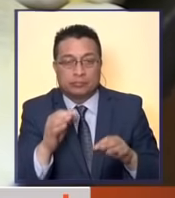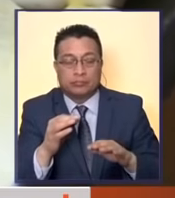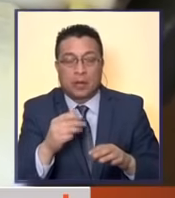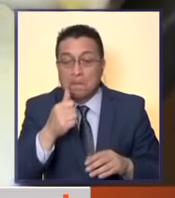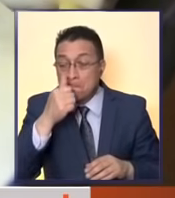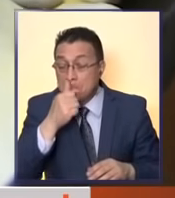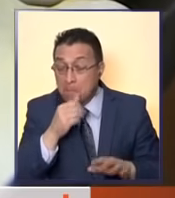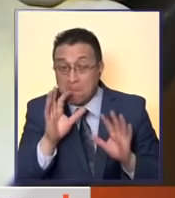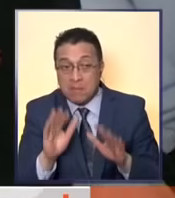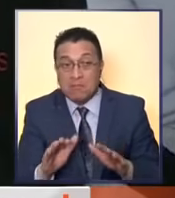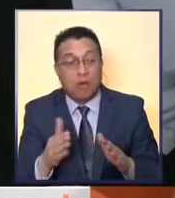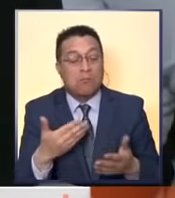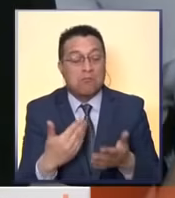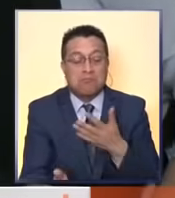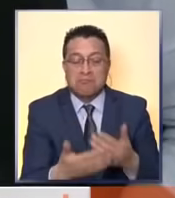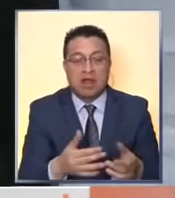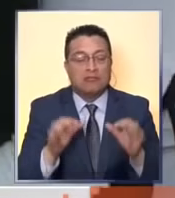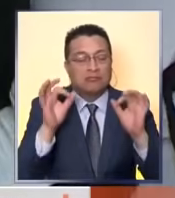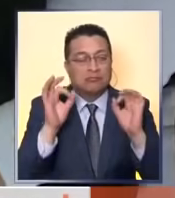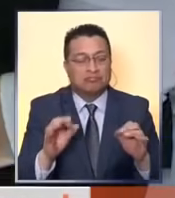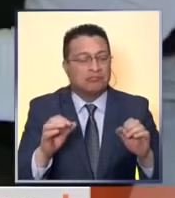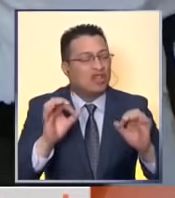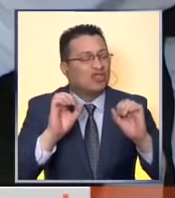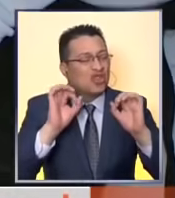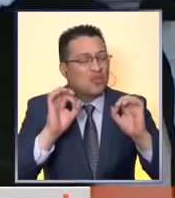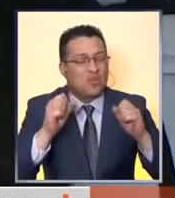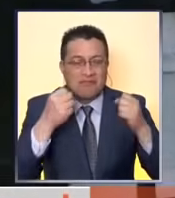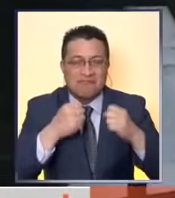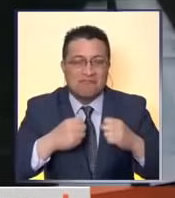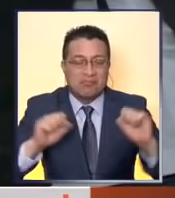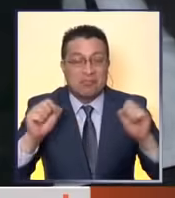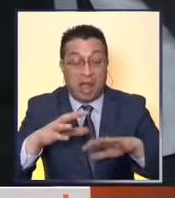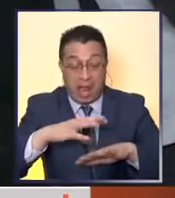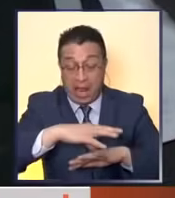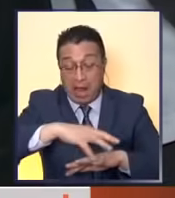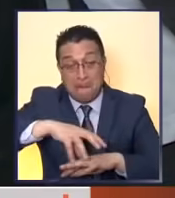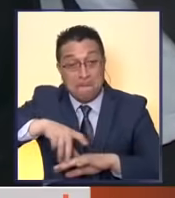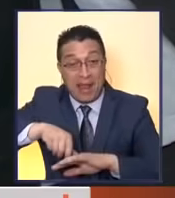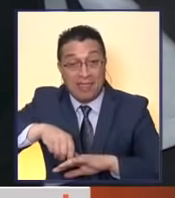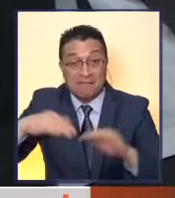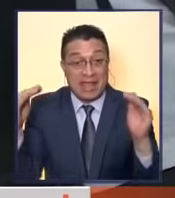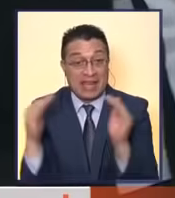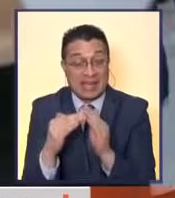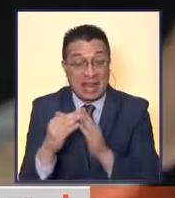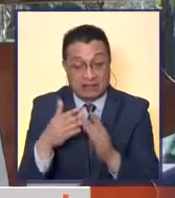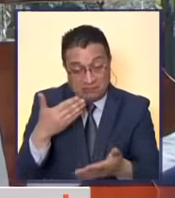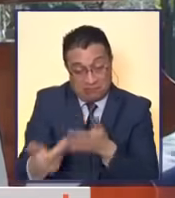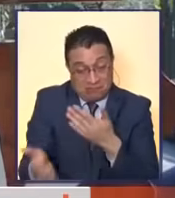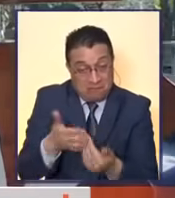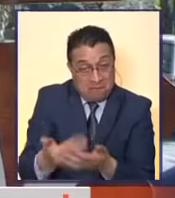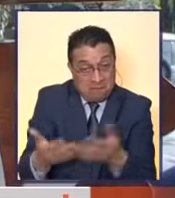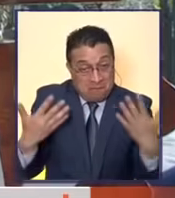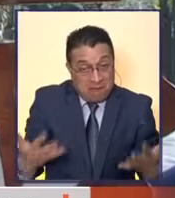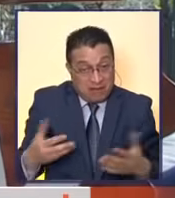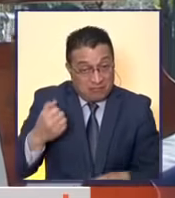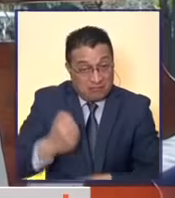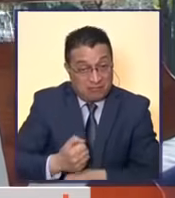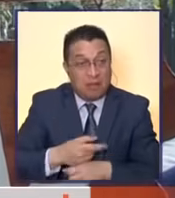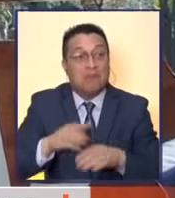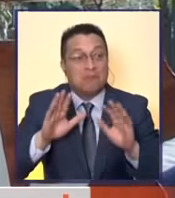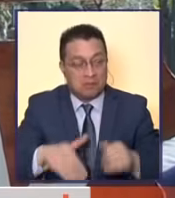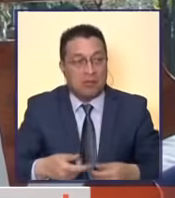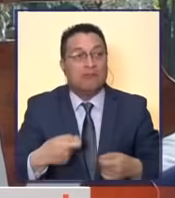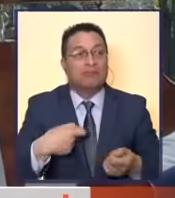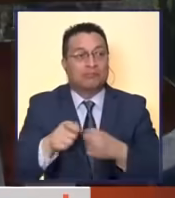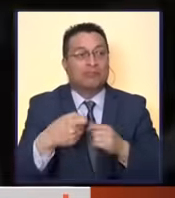mismo, uno probado y con éxito seguro. Estas empanadas caseras de elaboración artesanal seguirán cosechando